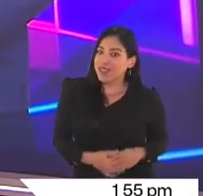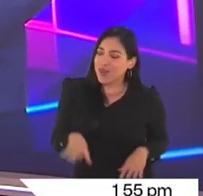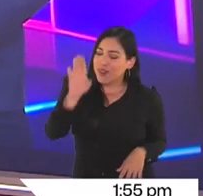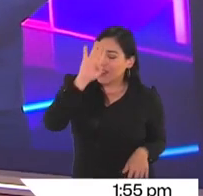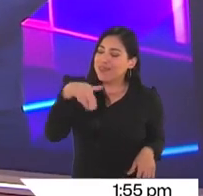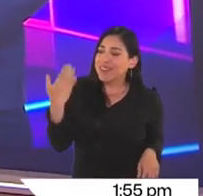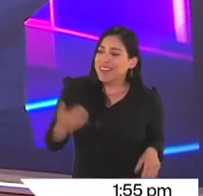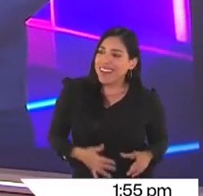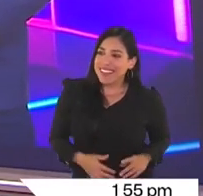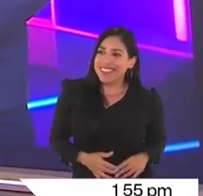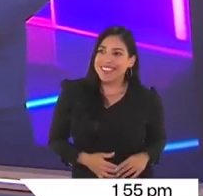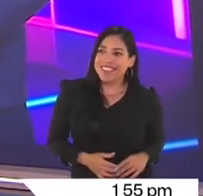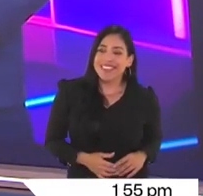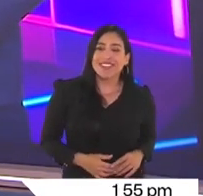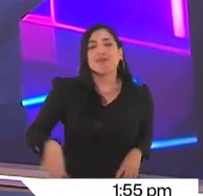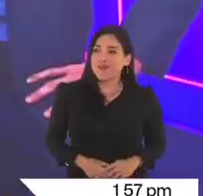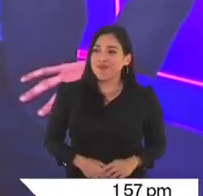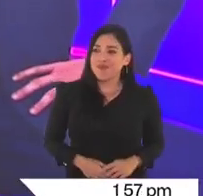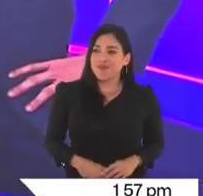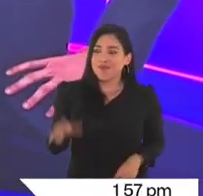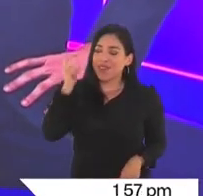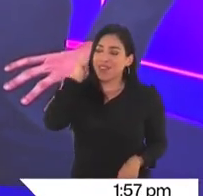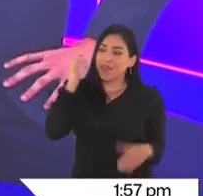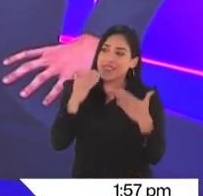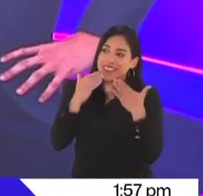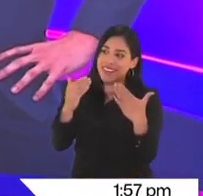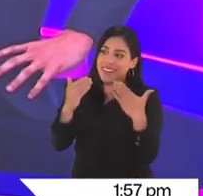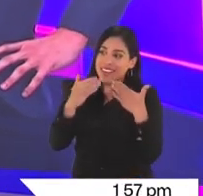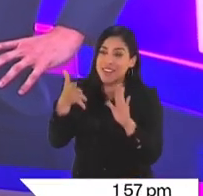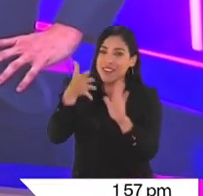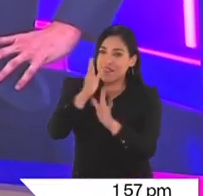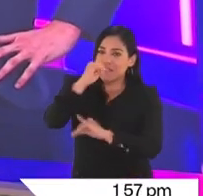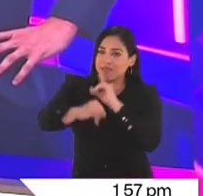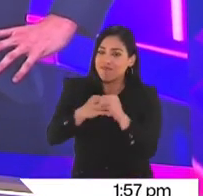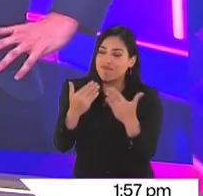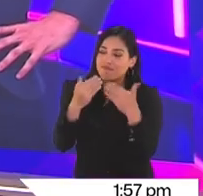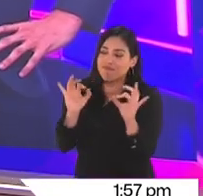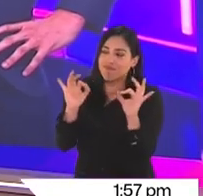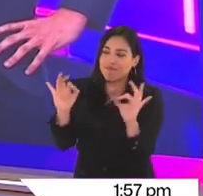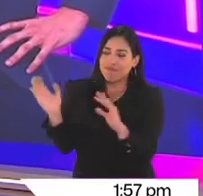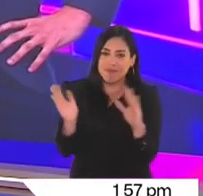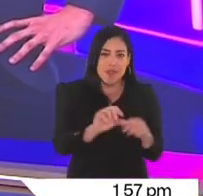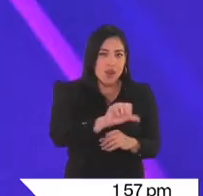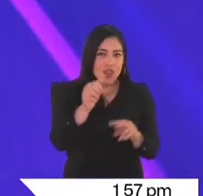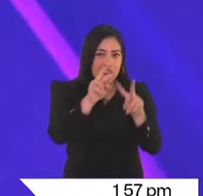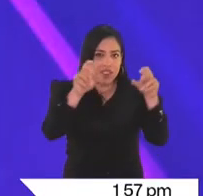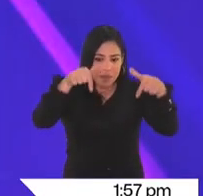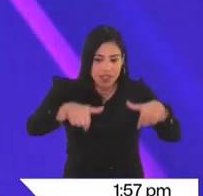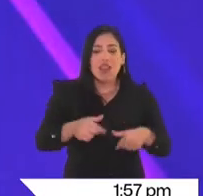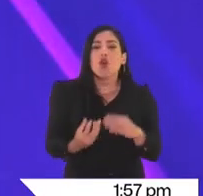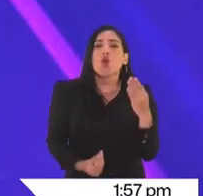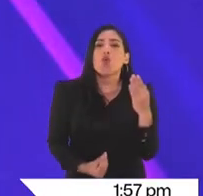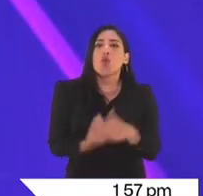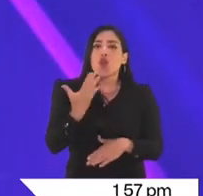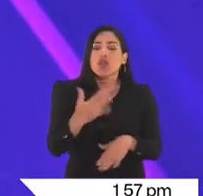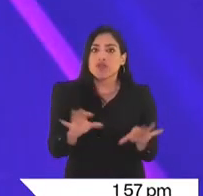hola. Hola, el mundo del entretenimiento. Gracias, como siempre, por la buena información internacional. Hablemos ahora de nuestras producciones